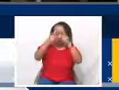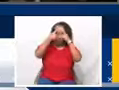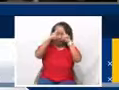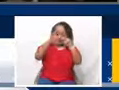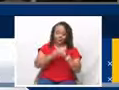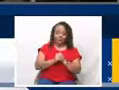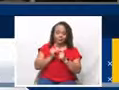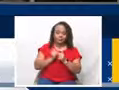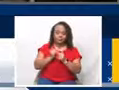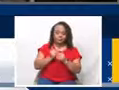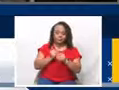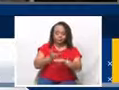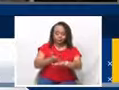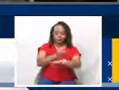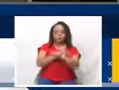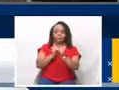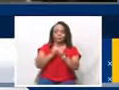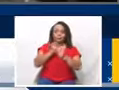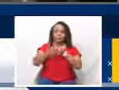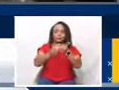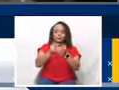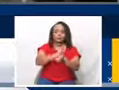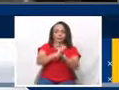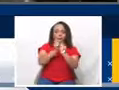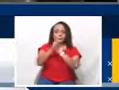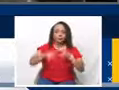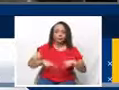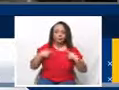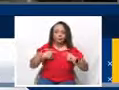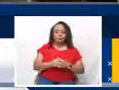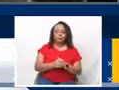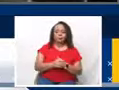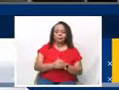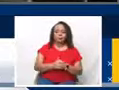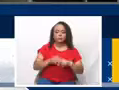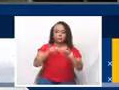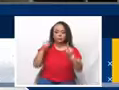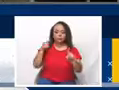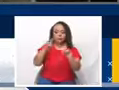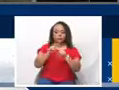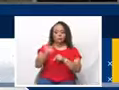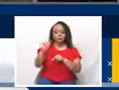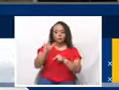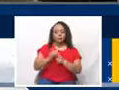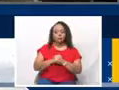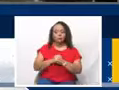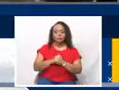con un proceso de adaptación a su nueva vida. Pero el objetivo seguía siendo el mismo.